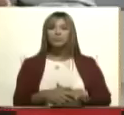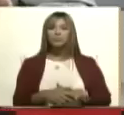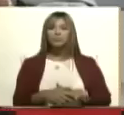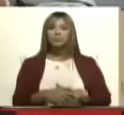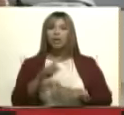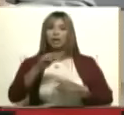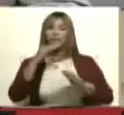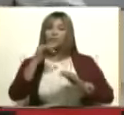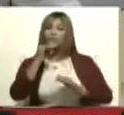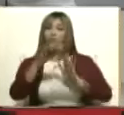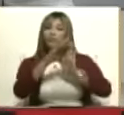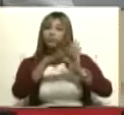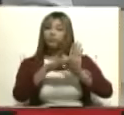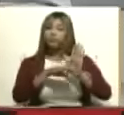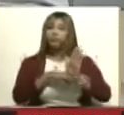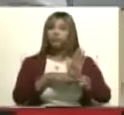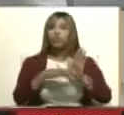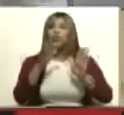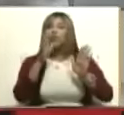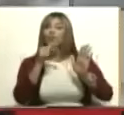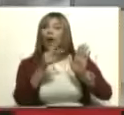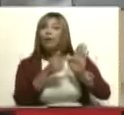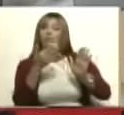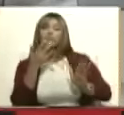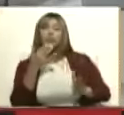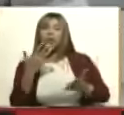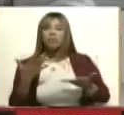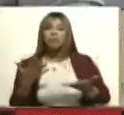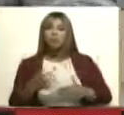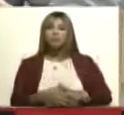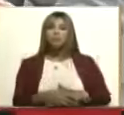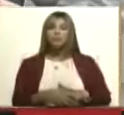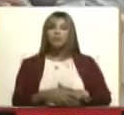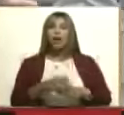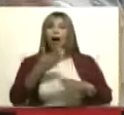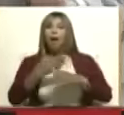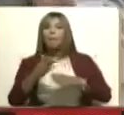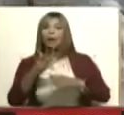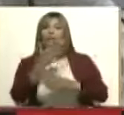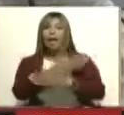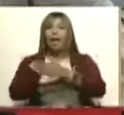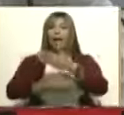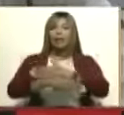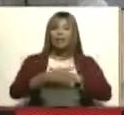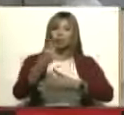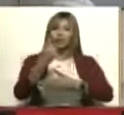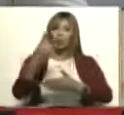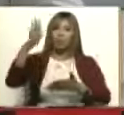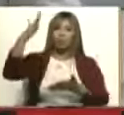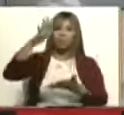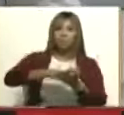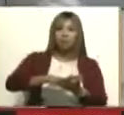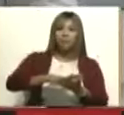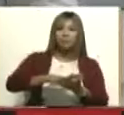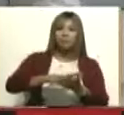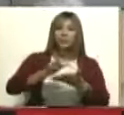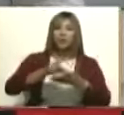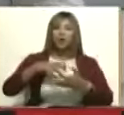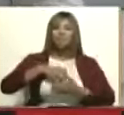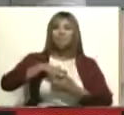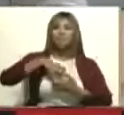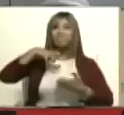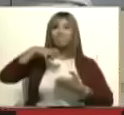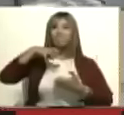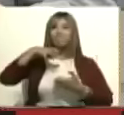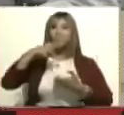En el expediente no aparece, por ejemplo, que aparte de las heridas propias de la caída, con la desgarradura en una